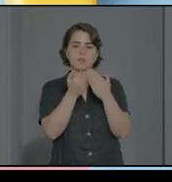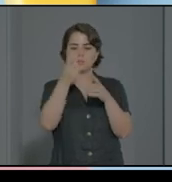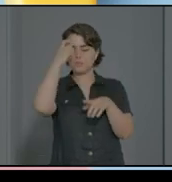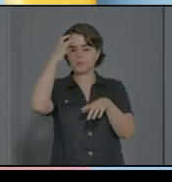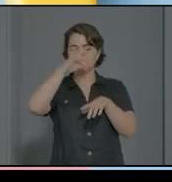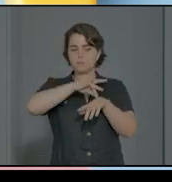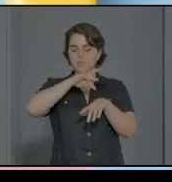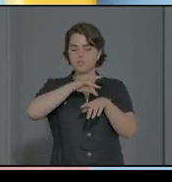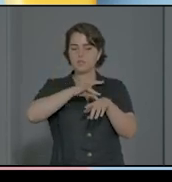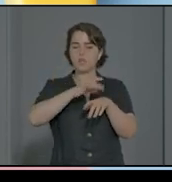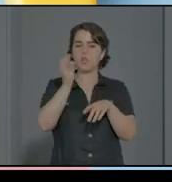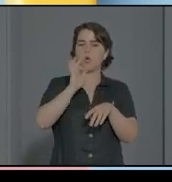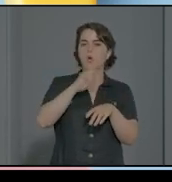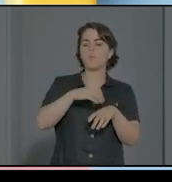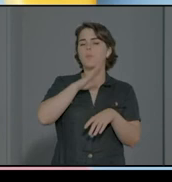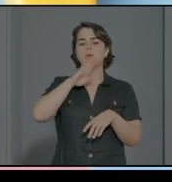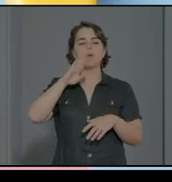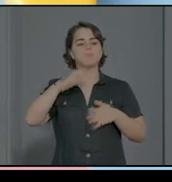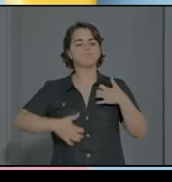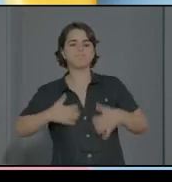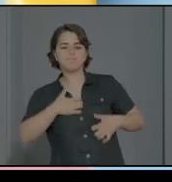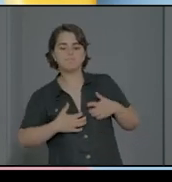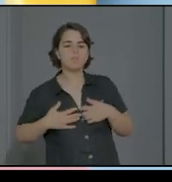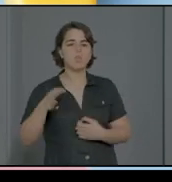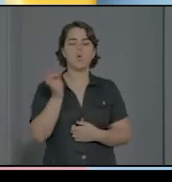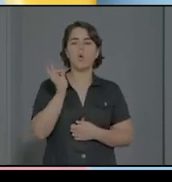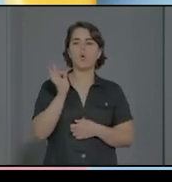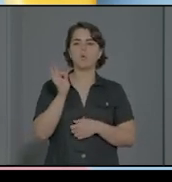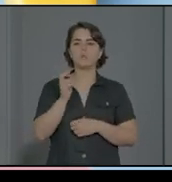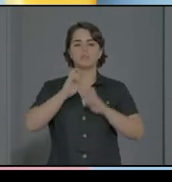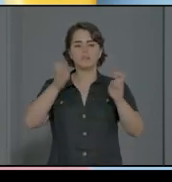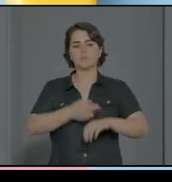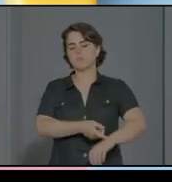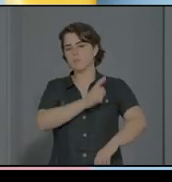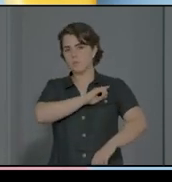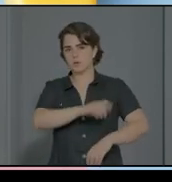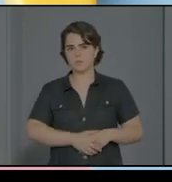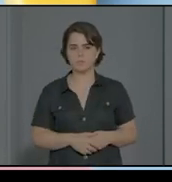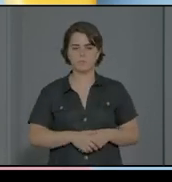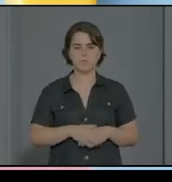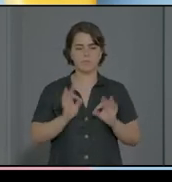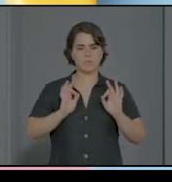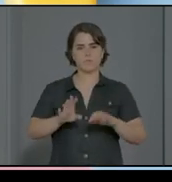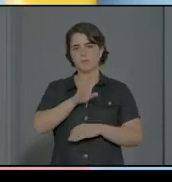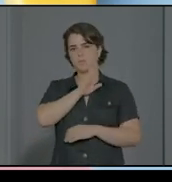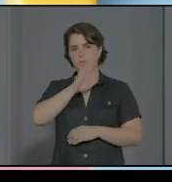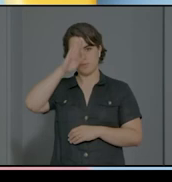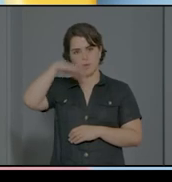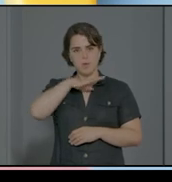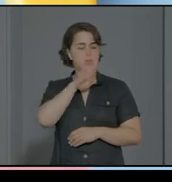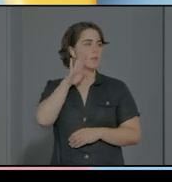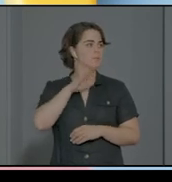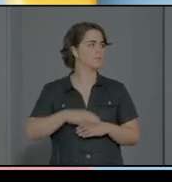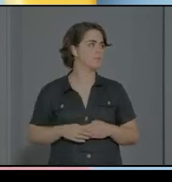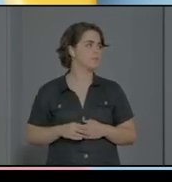ansiedad clínica o un exceso de estrés parental. A questo punto però potremmo chiederci